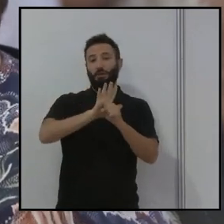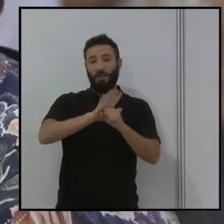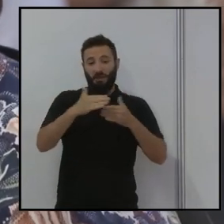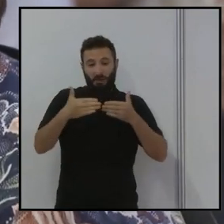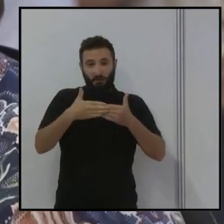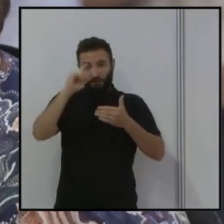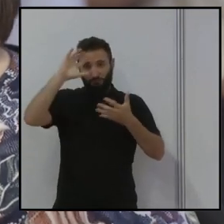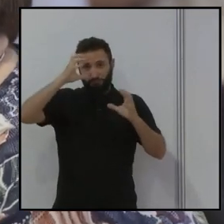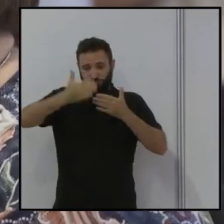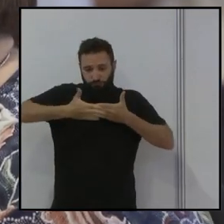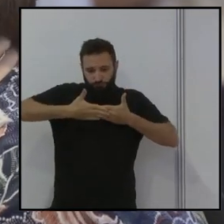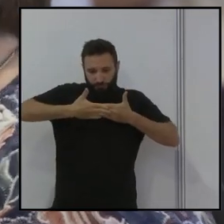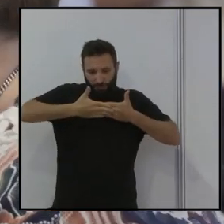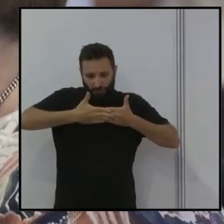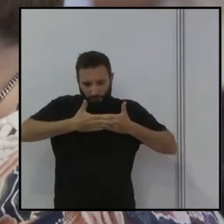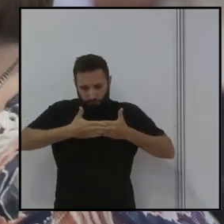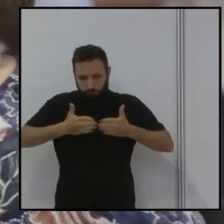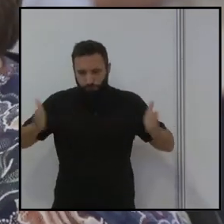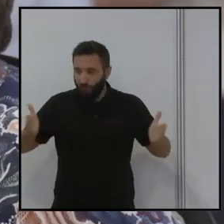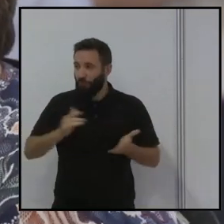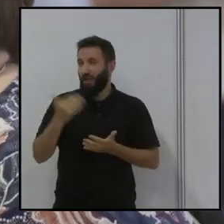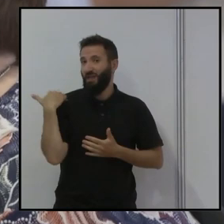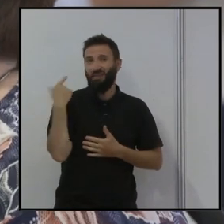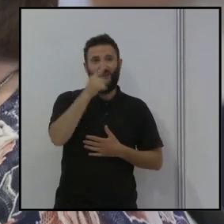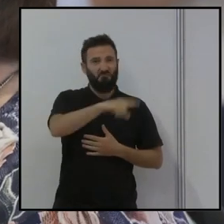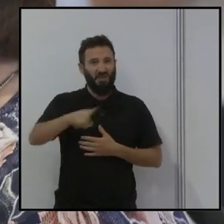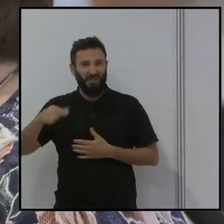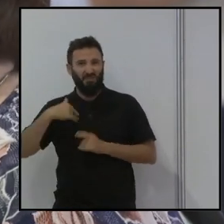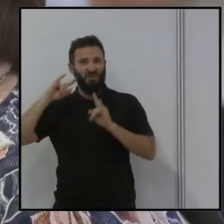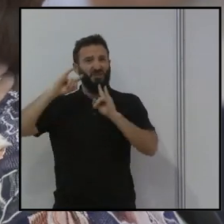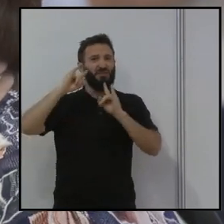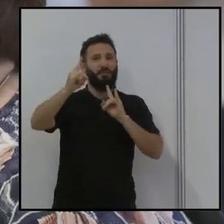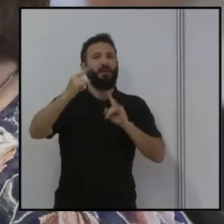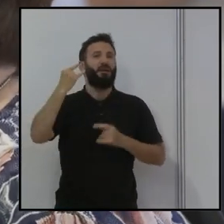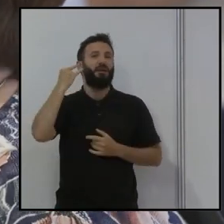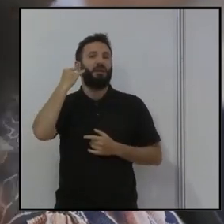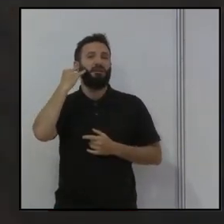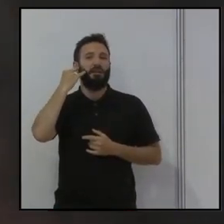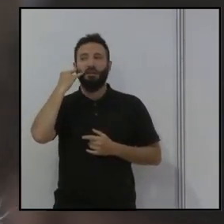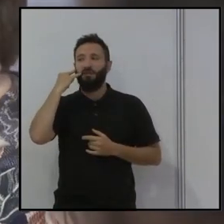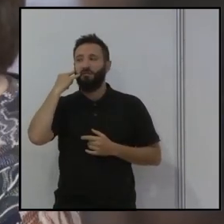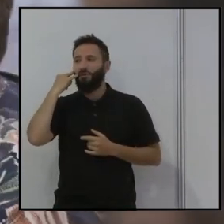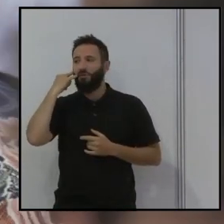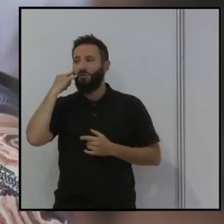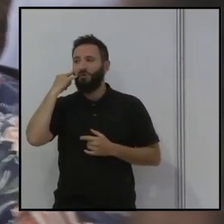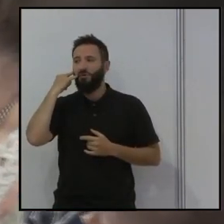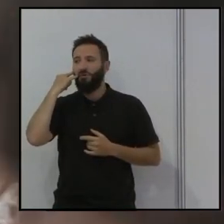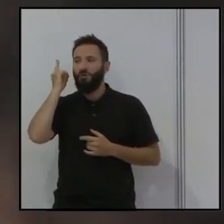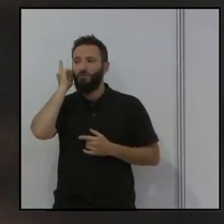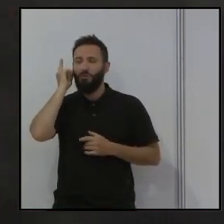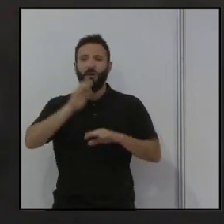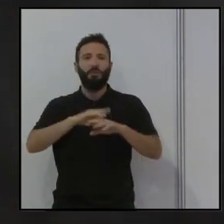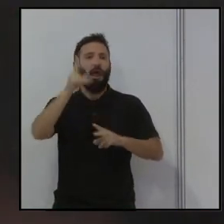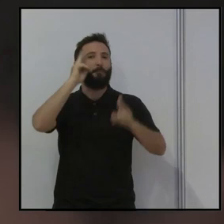lo he experimentado hace un par de meses, que llamé al teléfono móvil de mi peluquero para ir a cortarme el